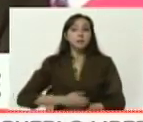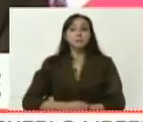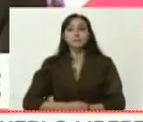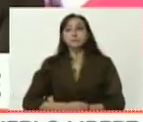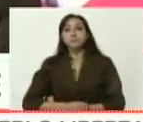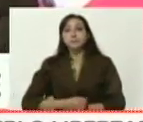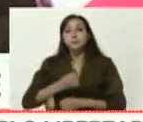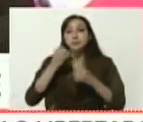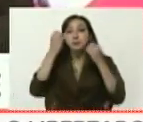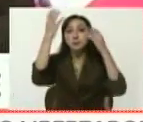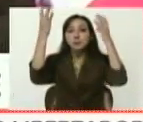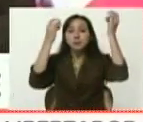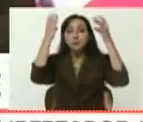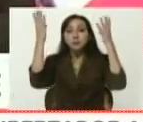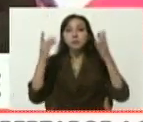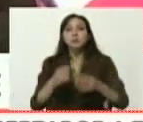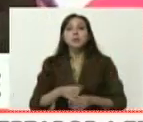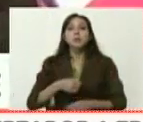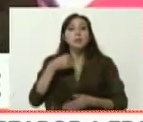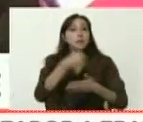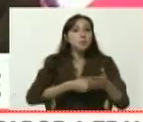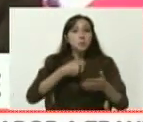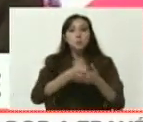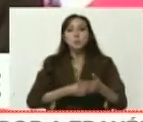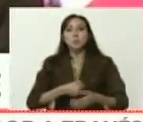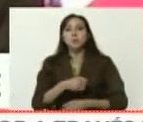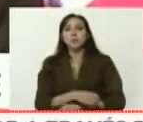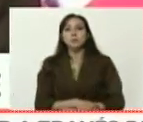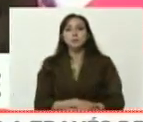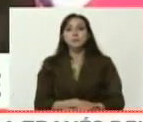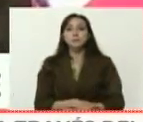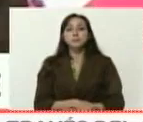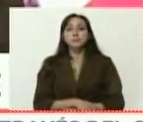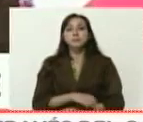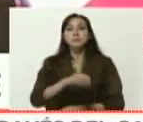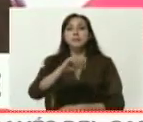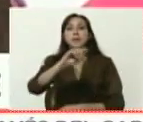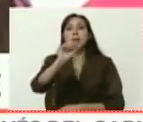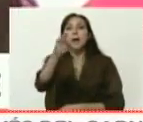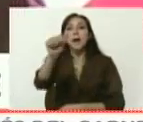ilustres guerreros combatientes. Aljimiro Gabaldón,